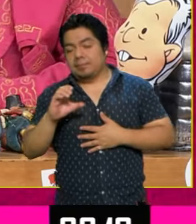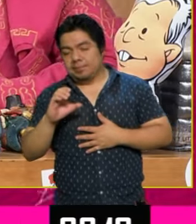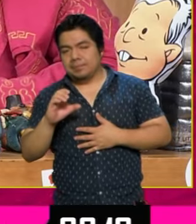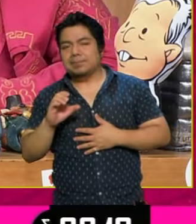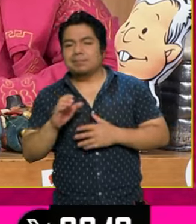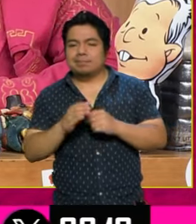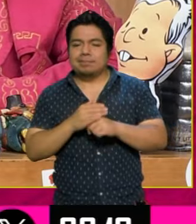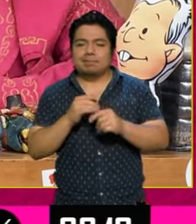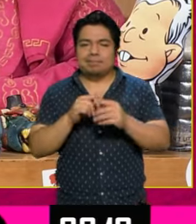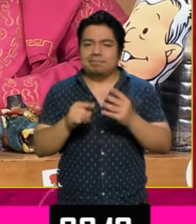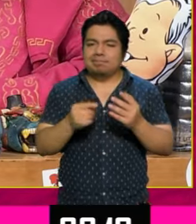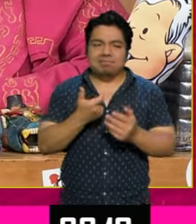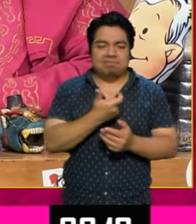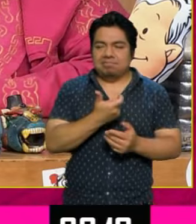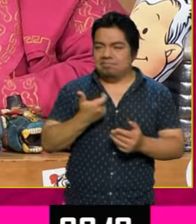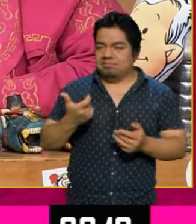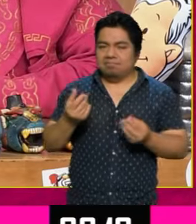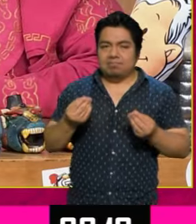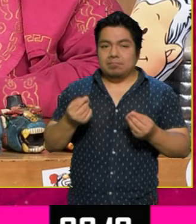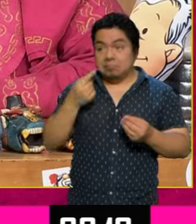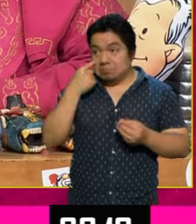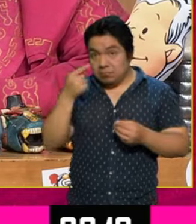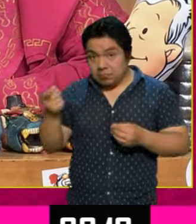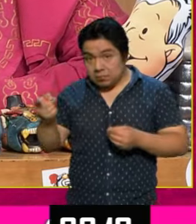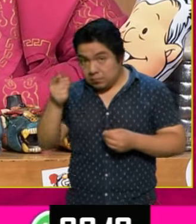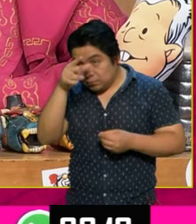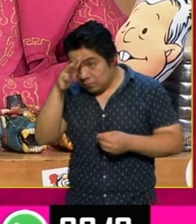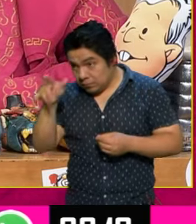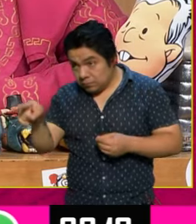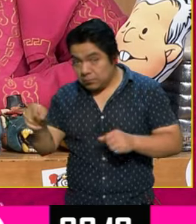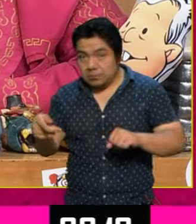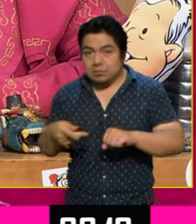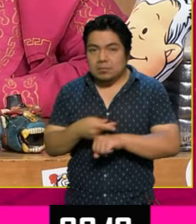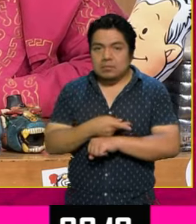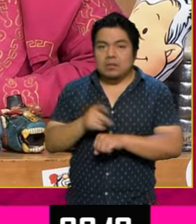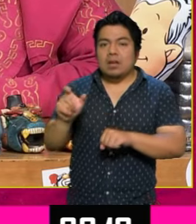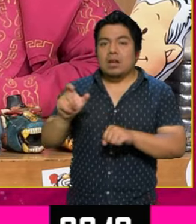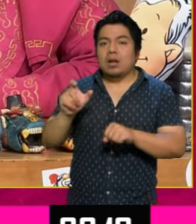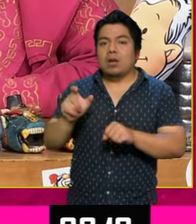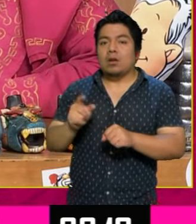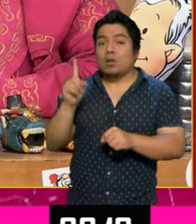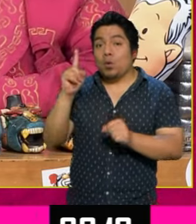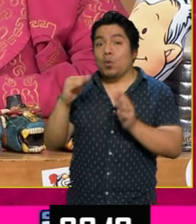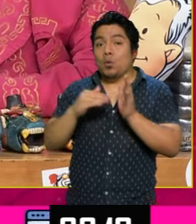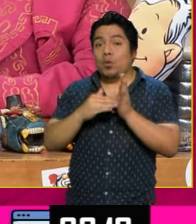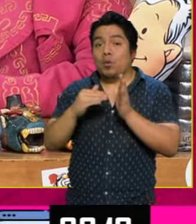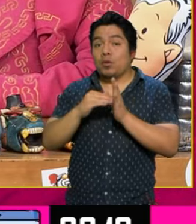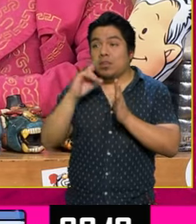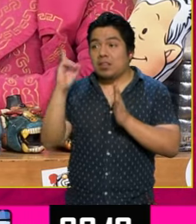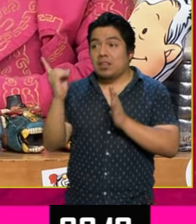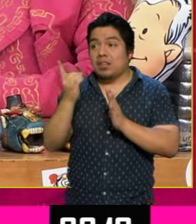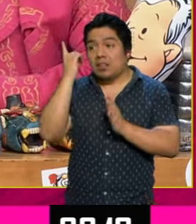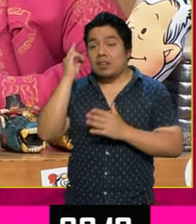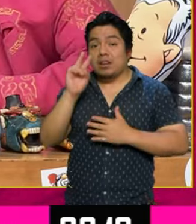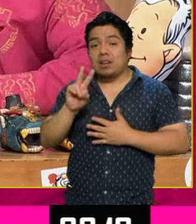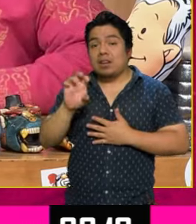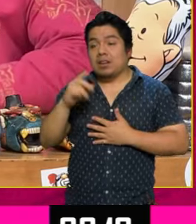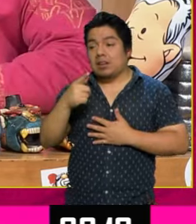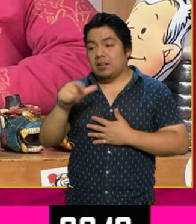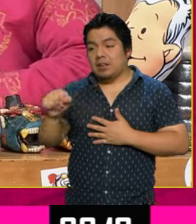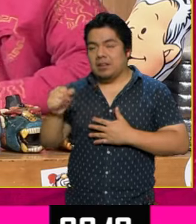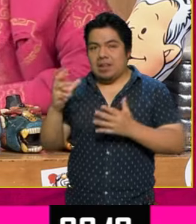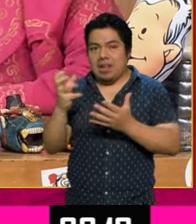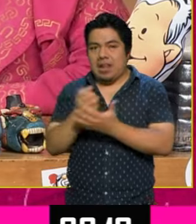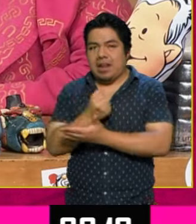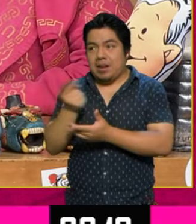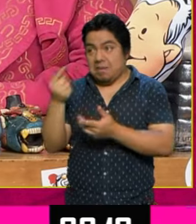algo no tenemos varo la señora y yo. Miren lo que le pasó a este señor cuando se enteró que ganó $1,000,000 en Las Vegas. Allá por eso mejor ni ganar dinero.